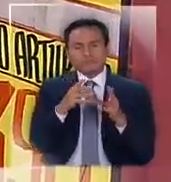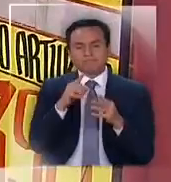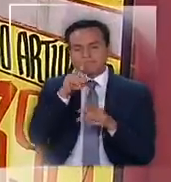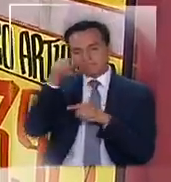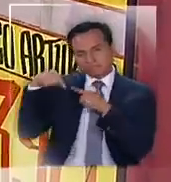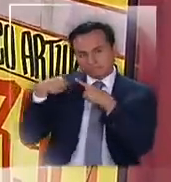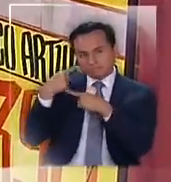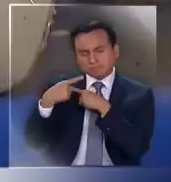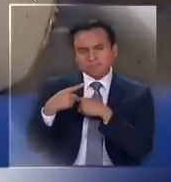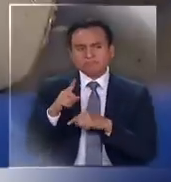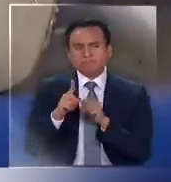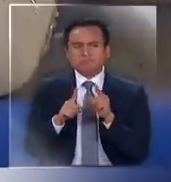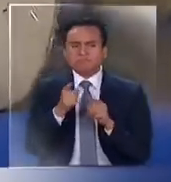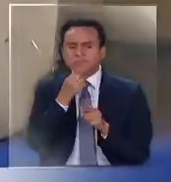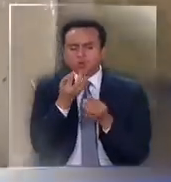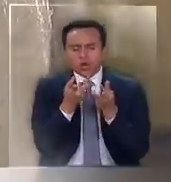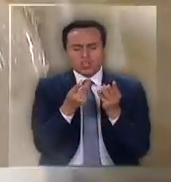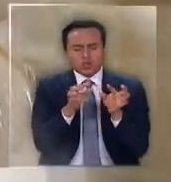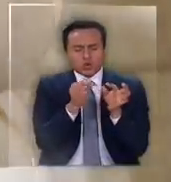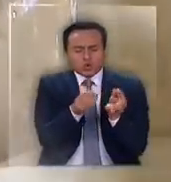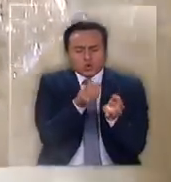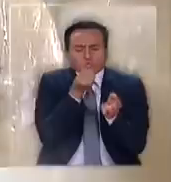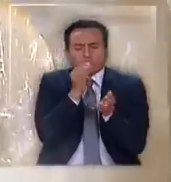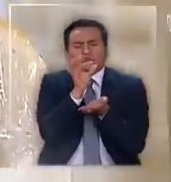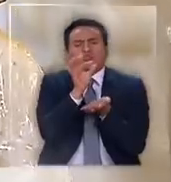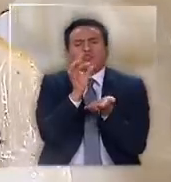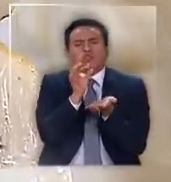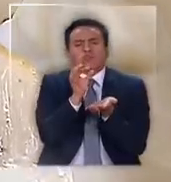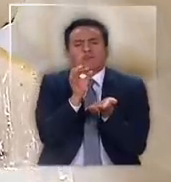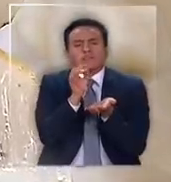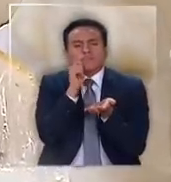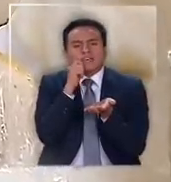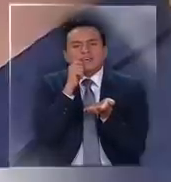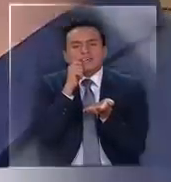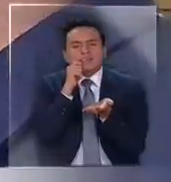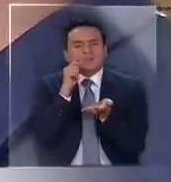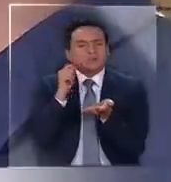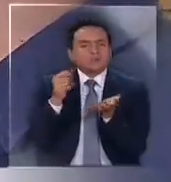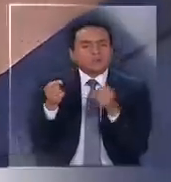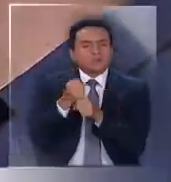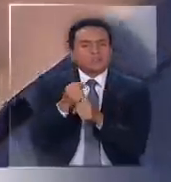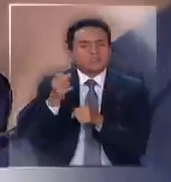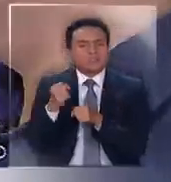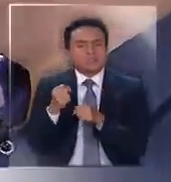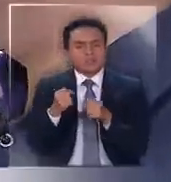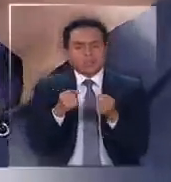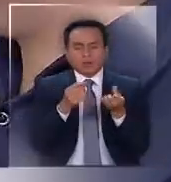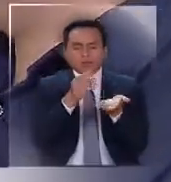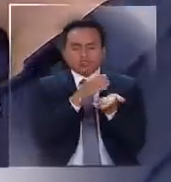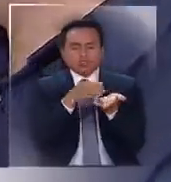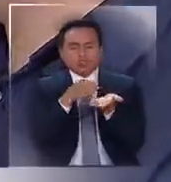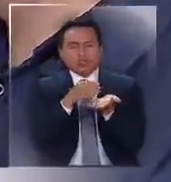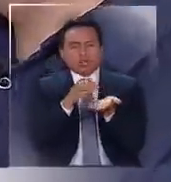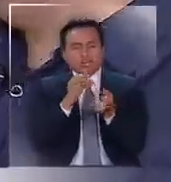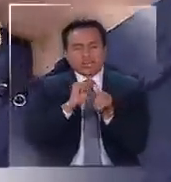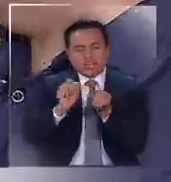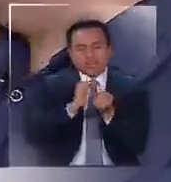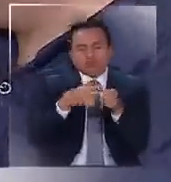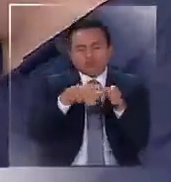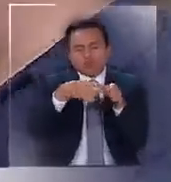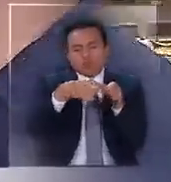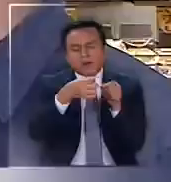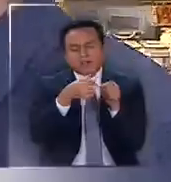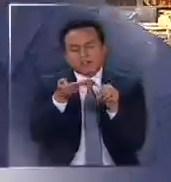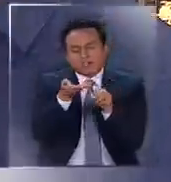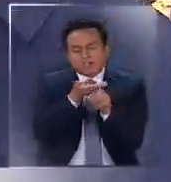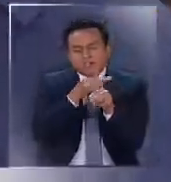he tenido la duda de cuánta es la porción que uno tiene que consumir de queso para suplir un vaso de leche. Una porción equivalente puede ser una caja fósforo cuando uno tiene que